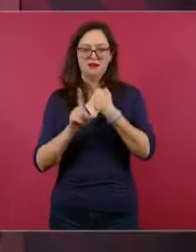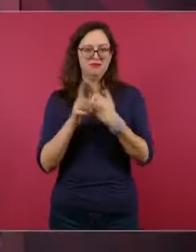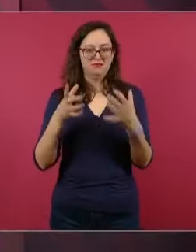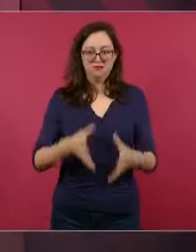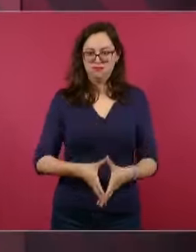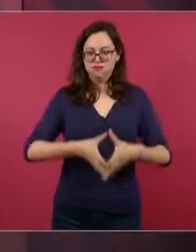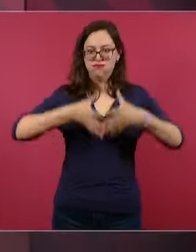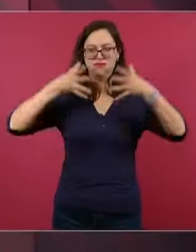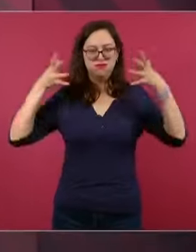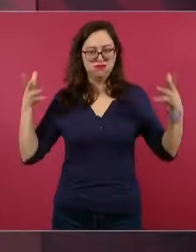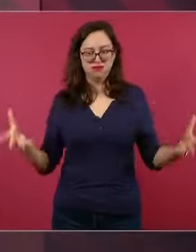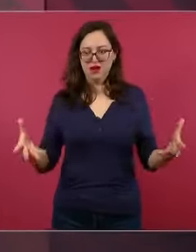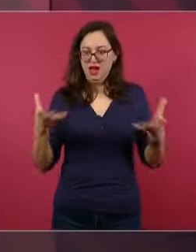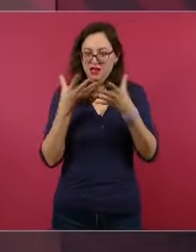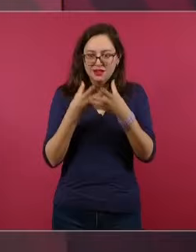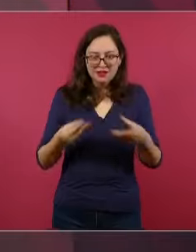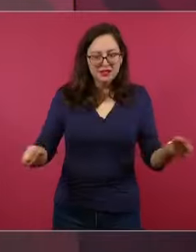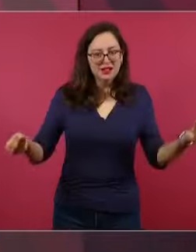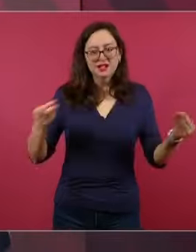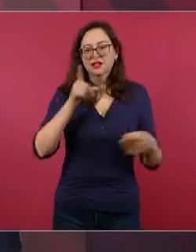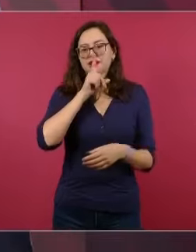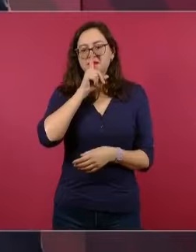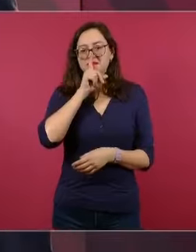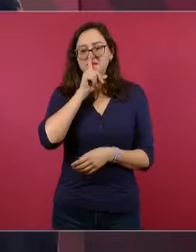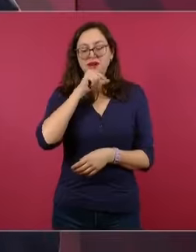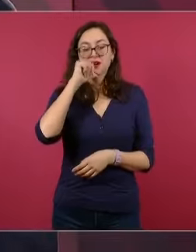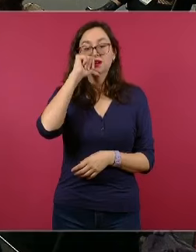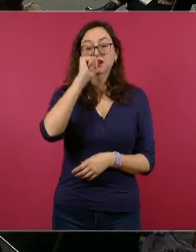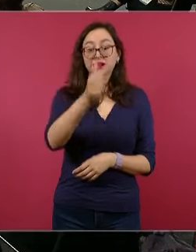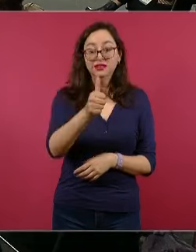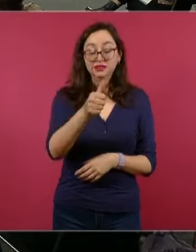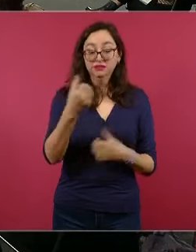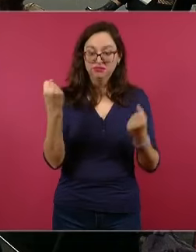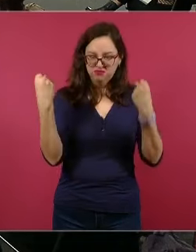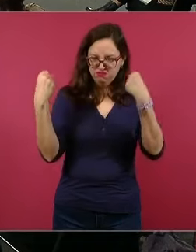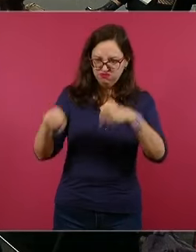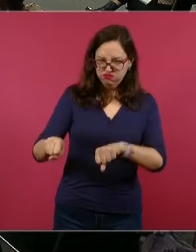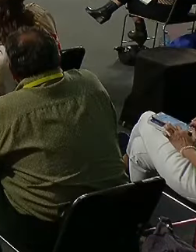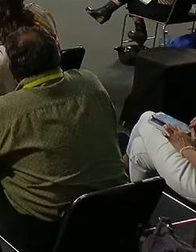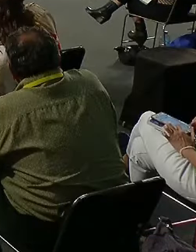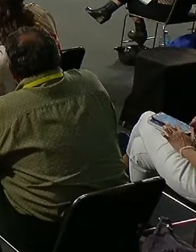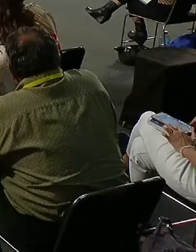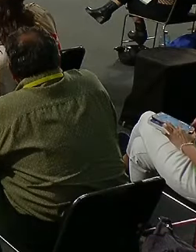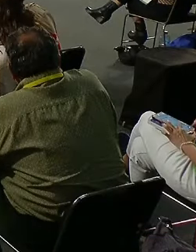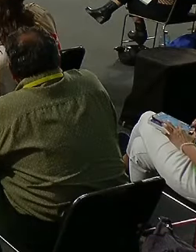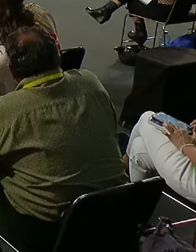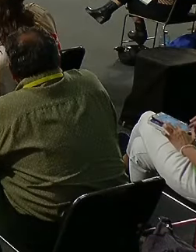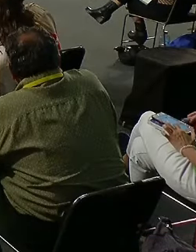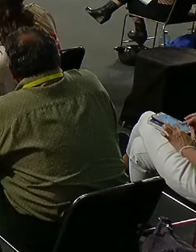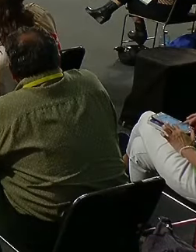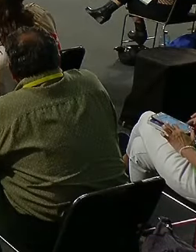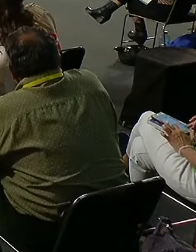le permite a los que solo tienen la fuerza imponerse